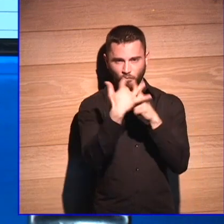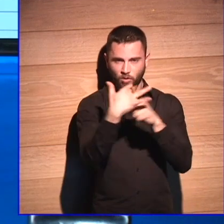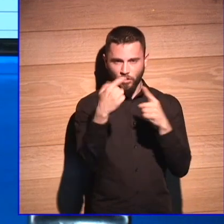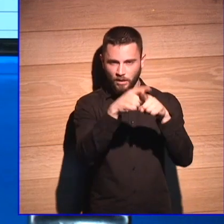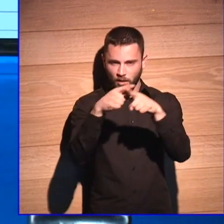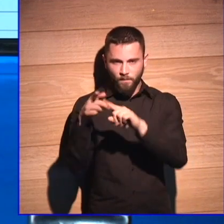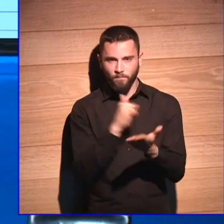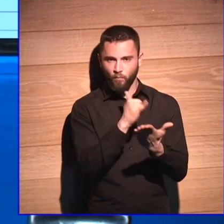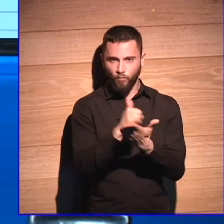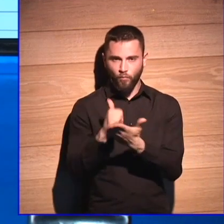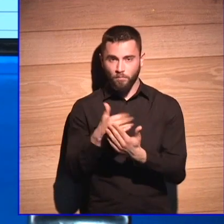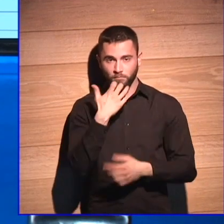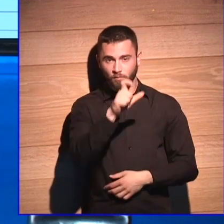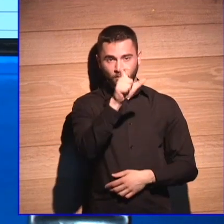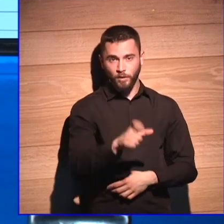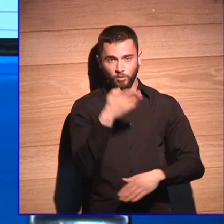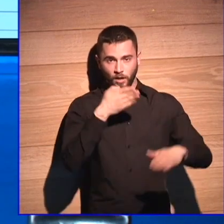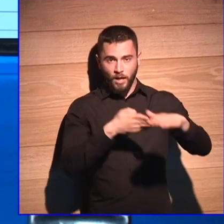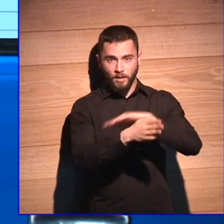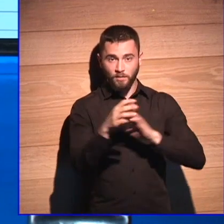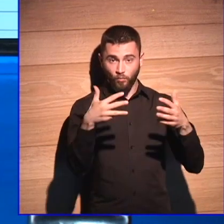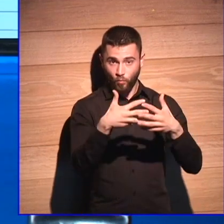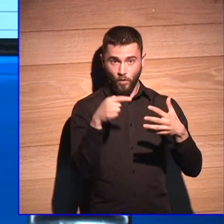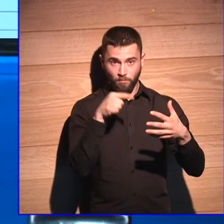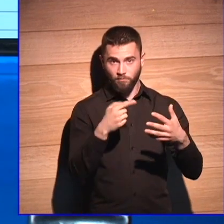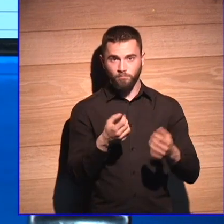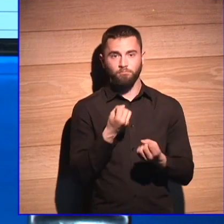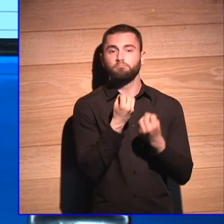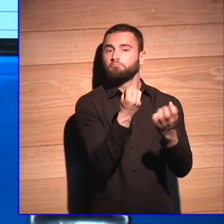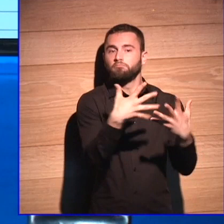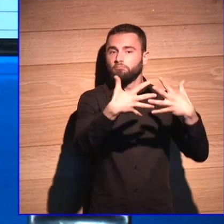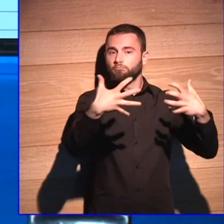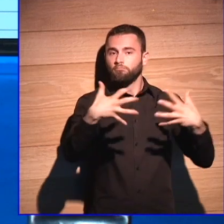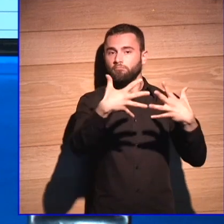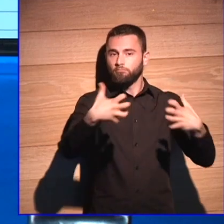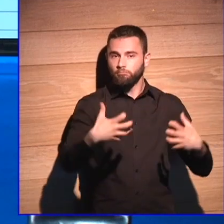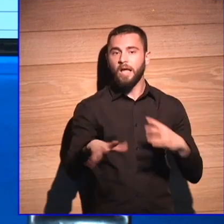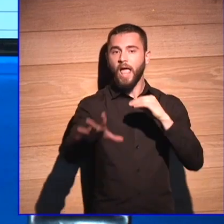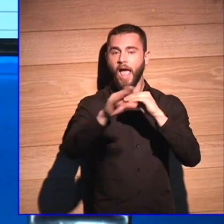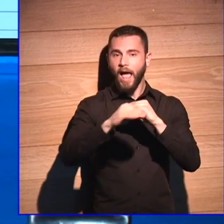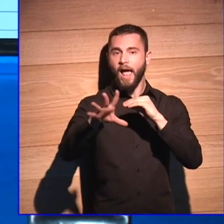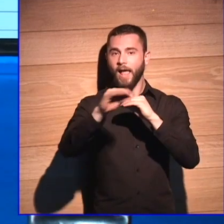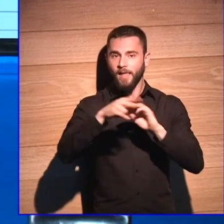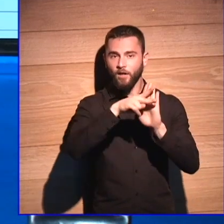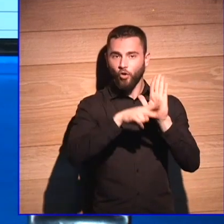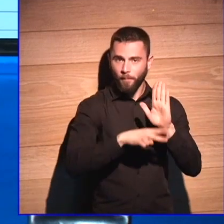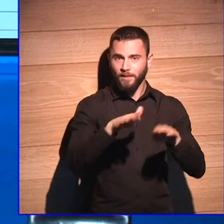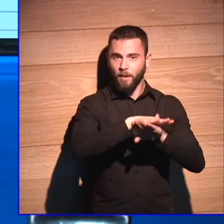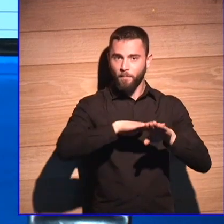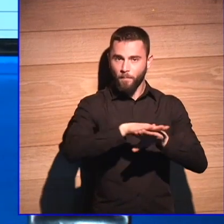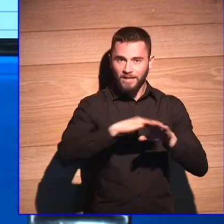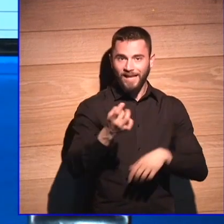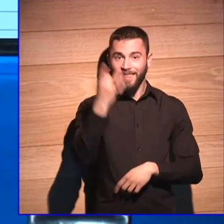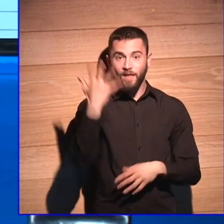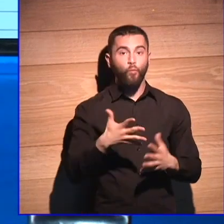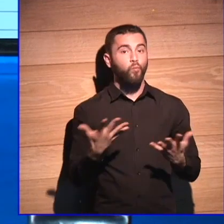situaciones, y cualquier persona que entre en este web puede aportar sus comentarios y los van incorporando a esta normativa básica, que la idea